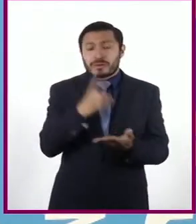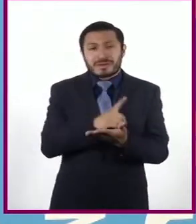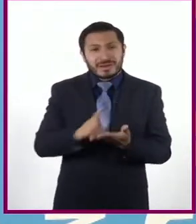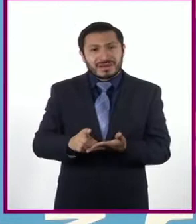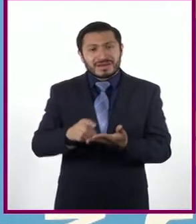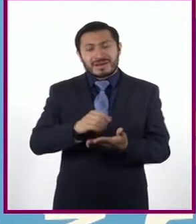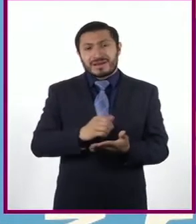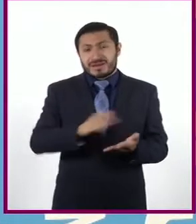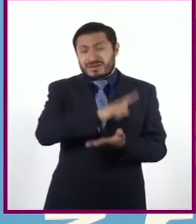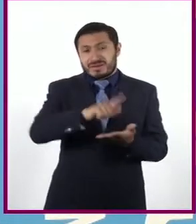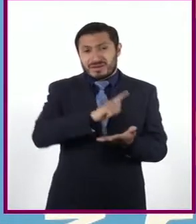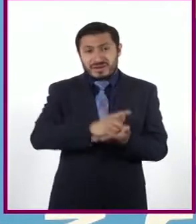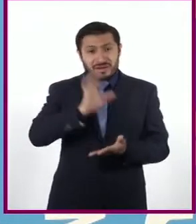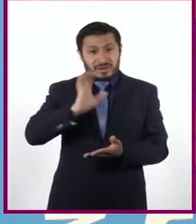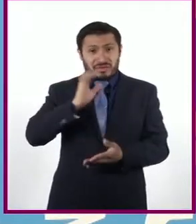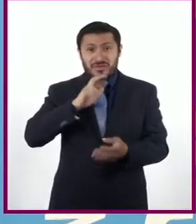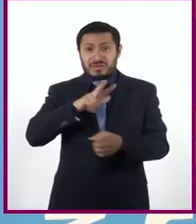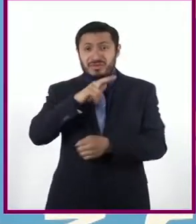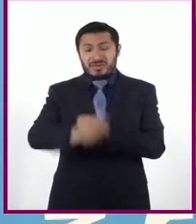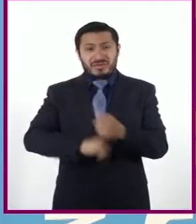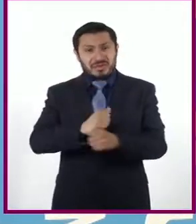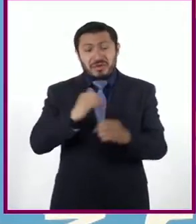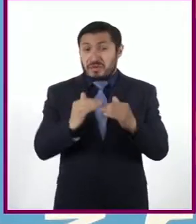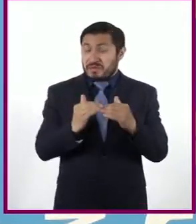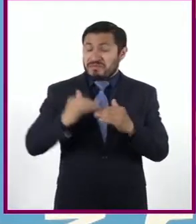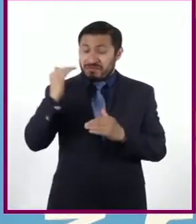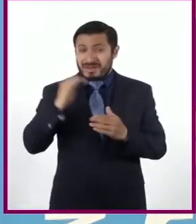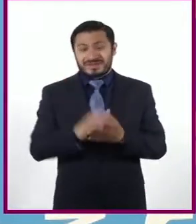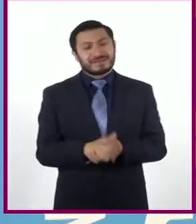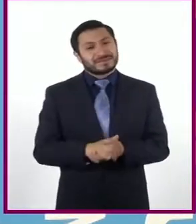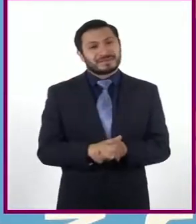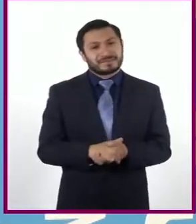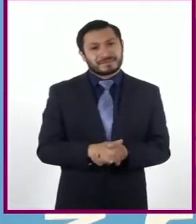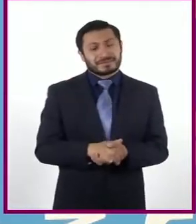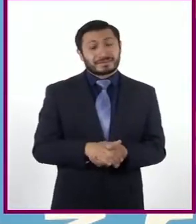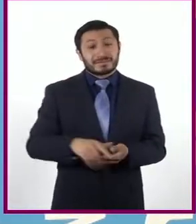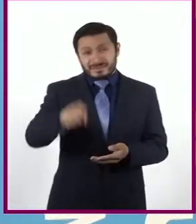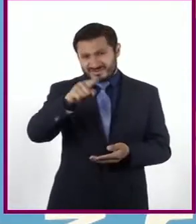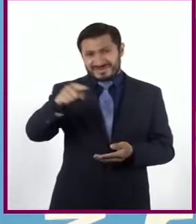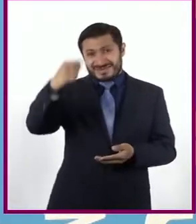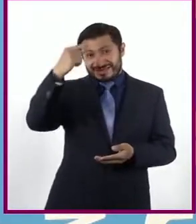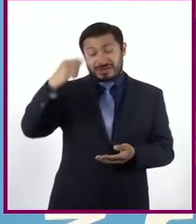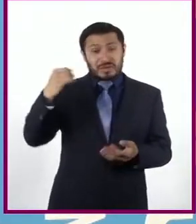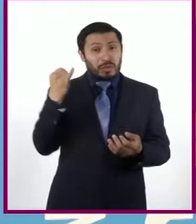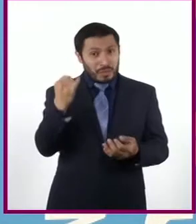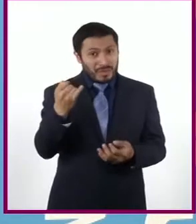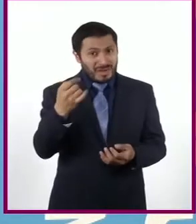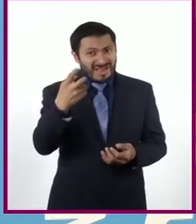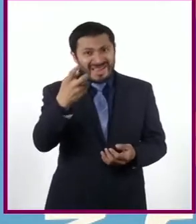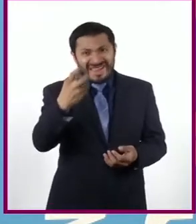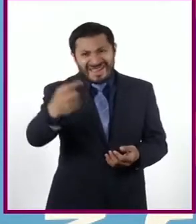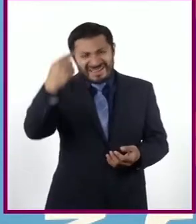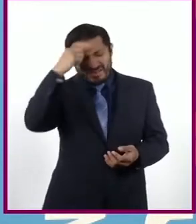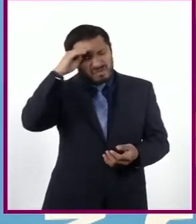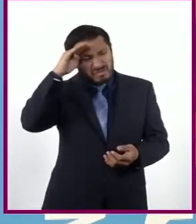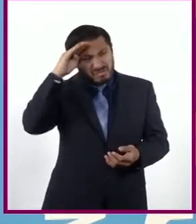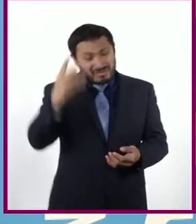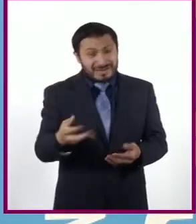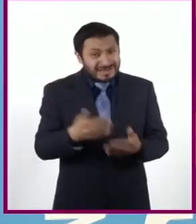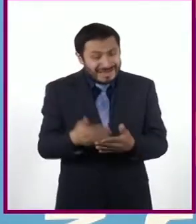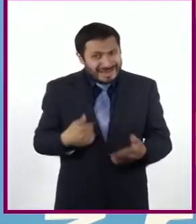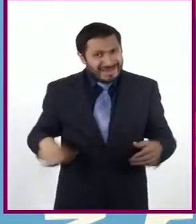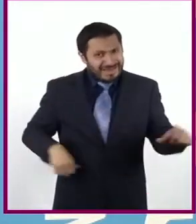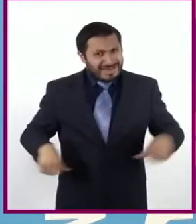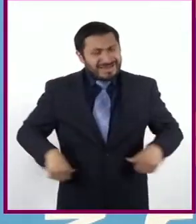cumplir 18 años. ¿Consideraron algunas de estas ideas en la primera actividad realizada? Reflexionen